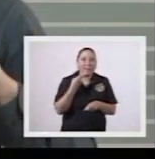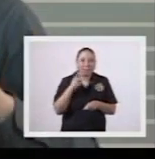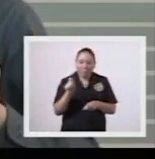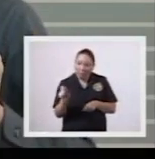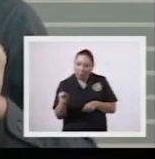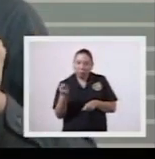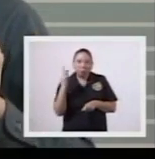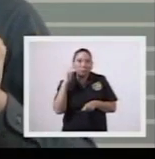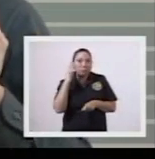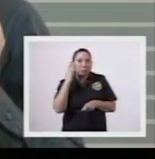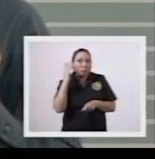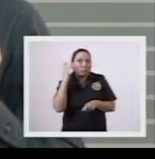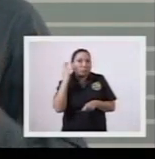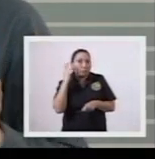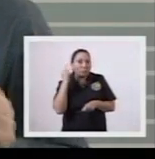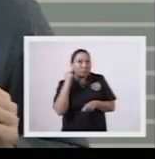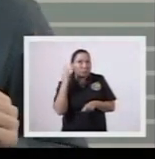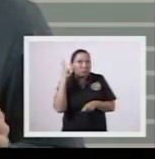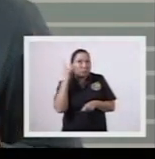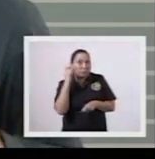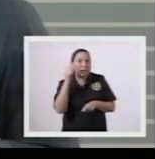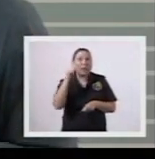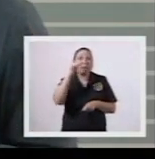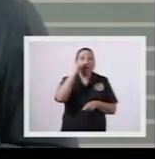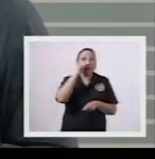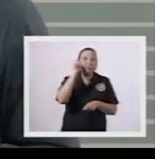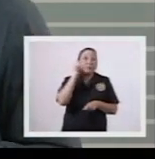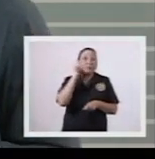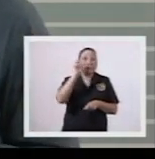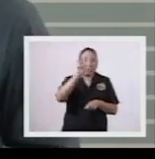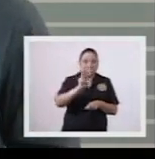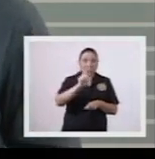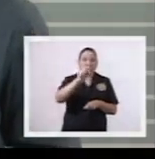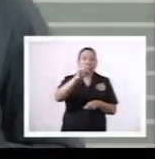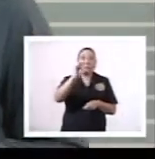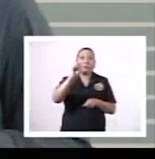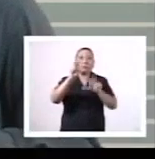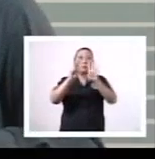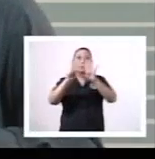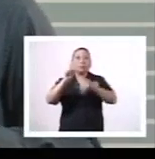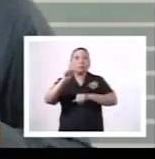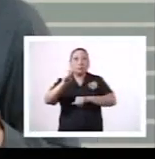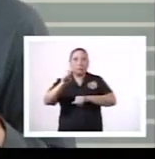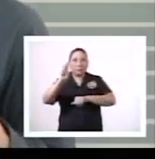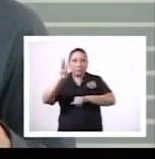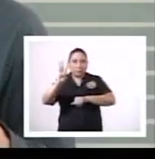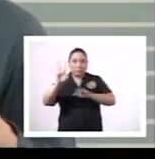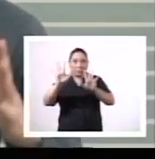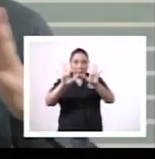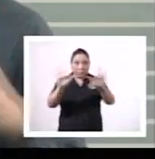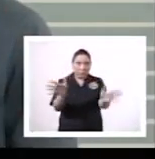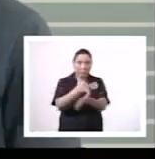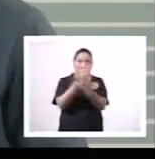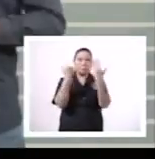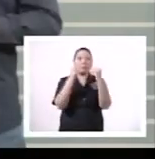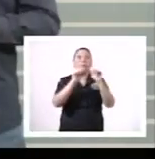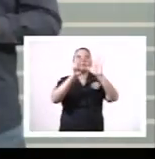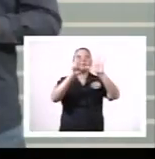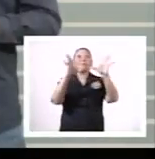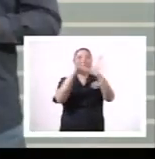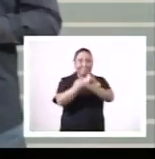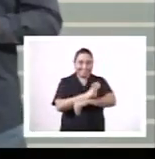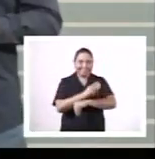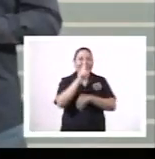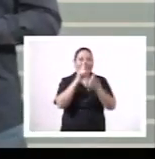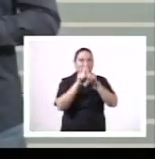las historias, las pueden escuchar en la radio TGW 107.3 a las 10 de la mañana y a las 7 de la noche. Así es.